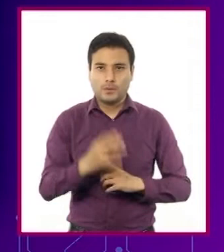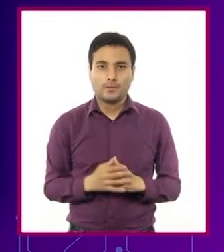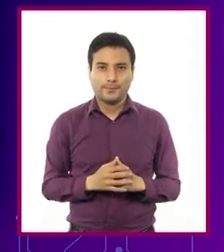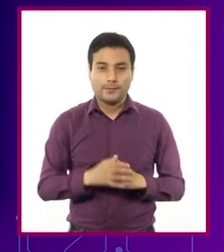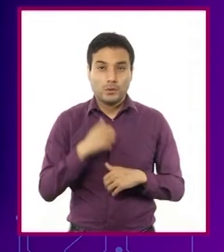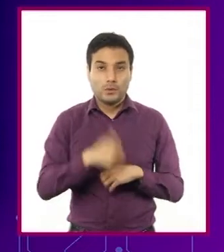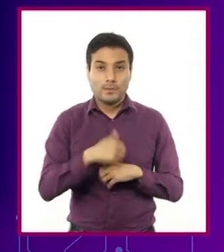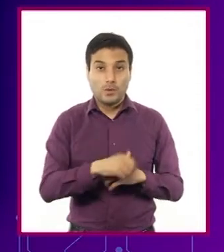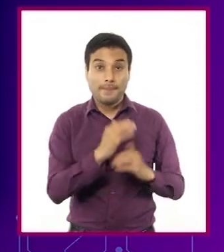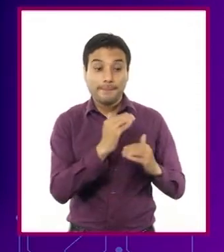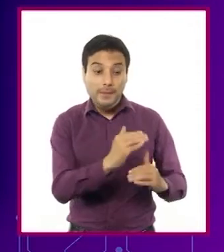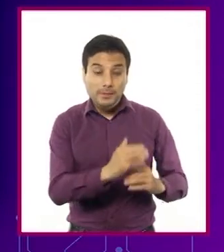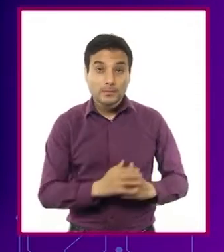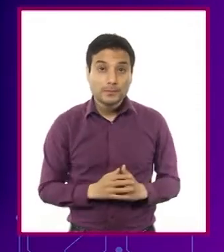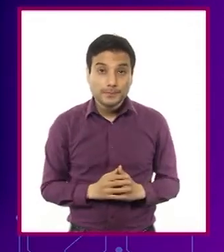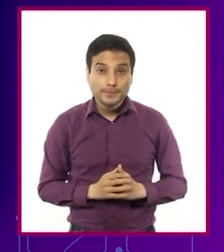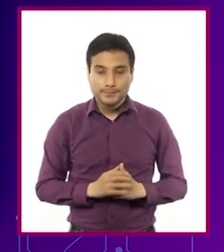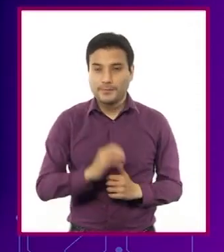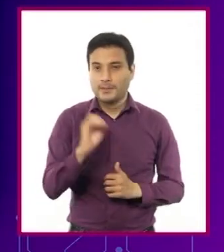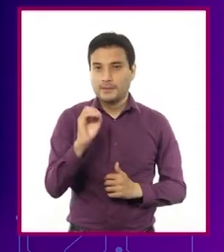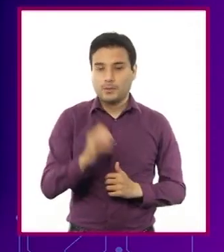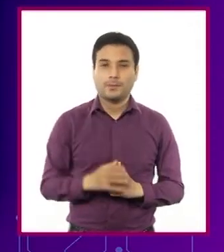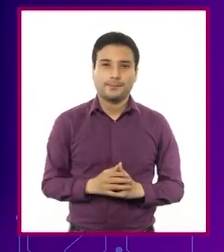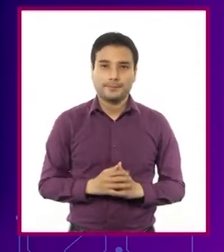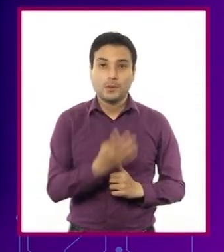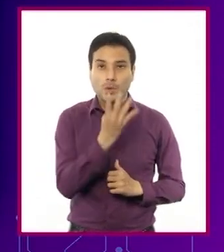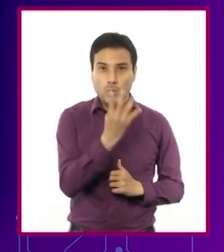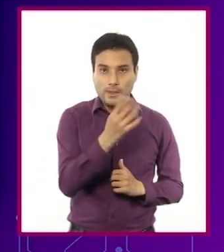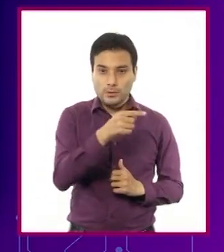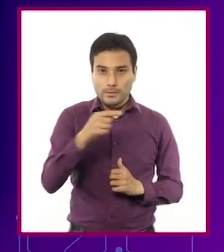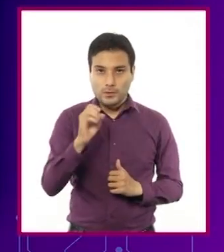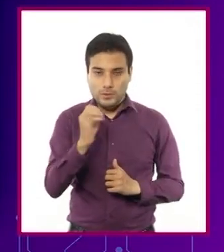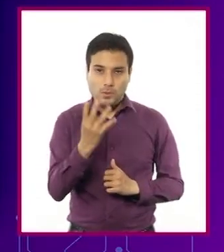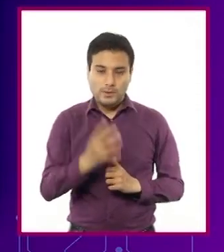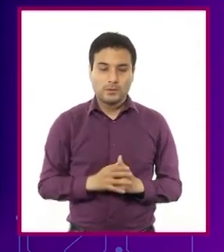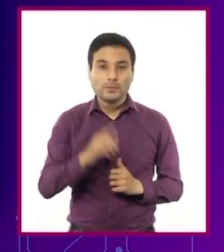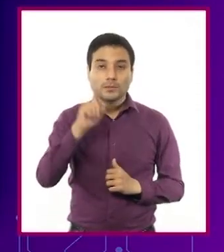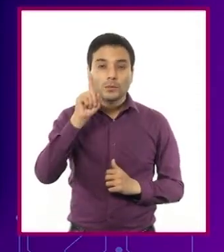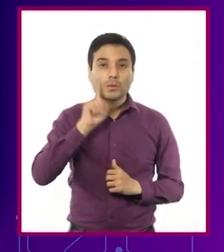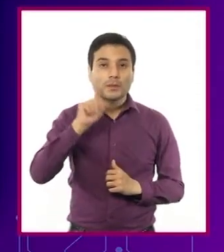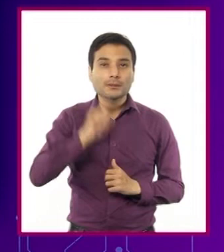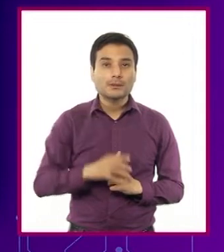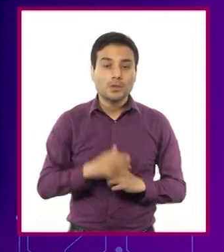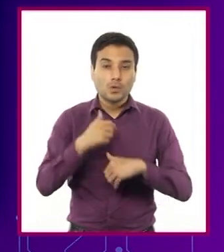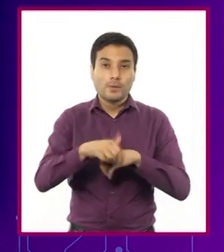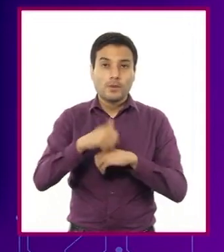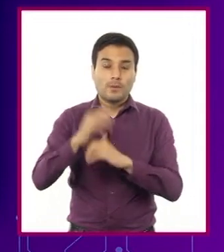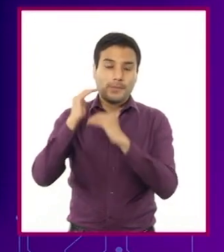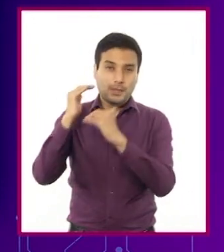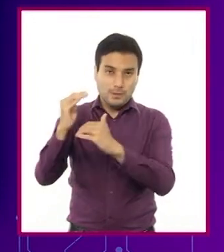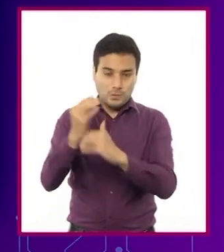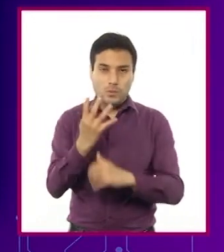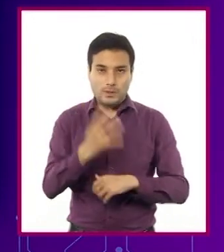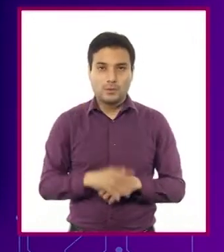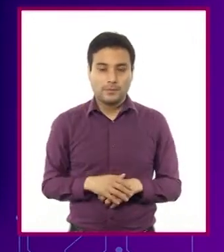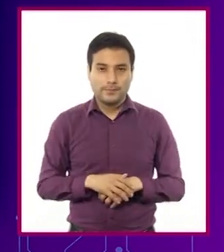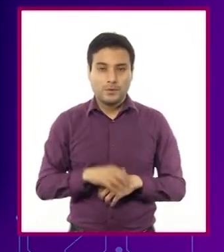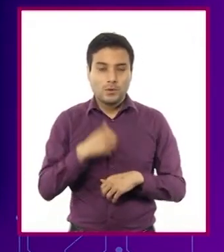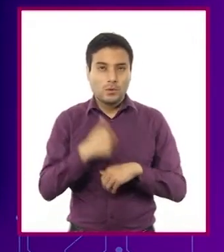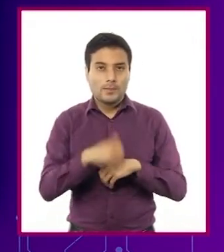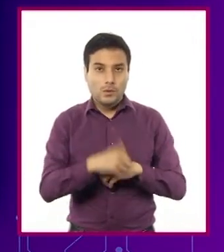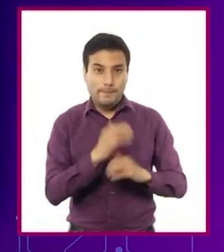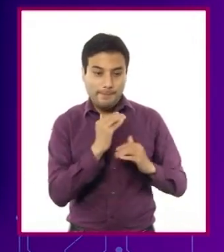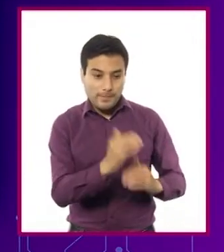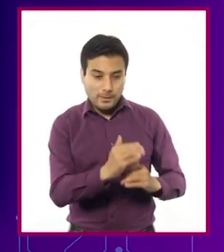el valor mínimo de 0 da un rango de 4. Para las mujeres, el valor máximo es 4, menos el